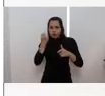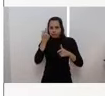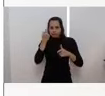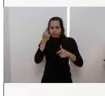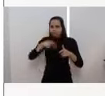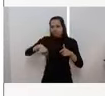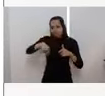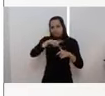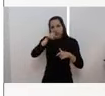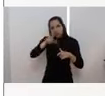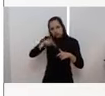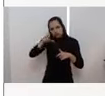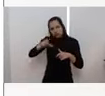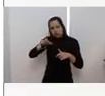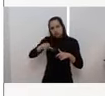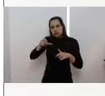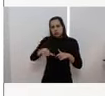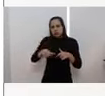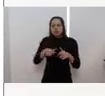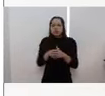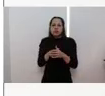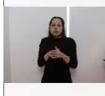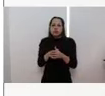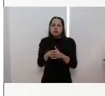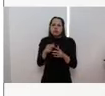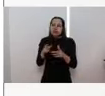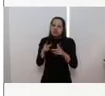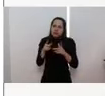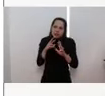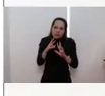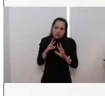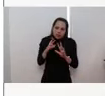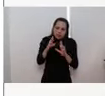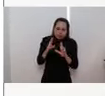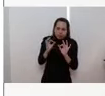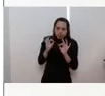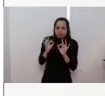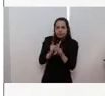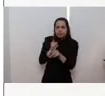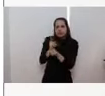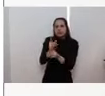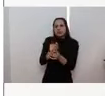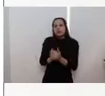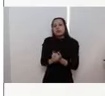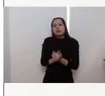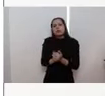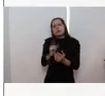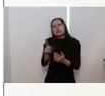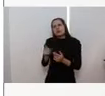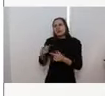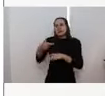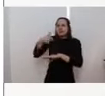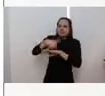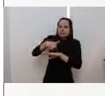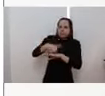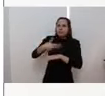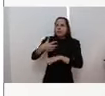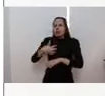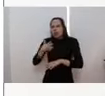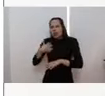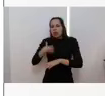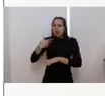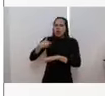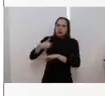mejoramos el hospital para dar una respuesta oportuna en relación a las peticiones consultas reclamos quejas